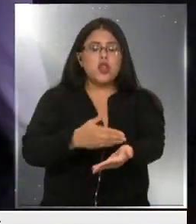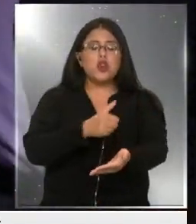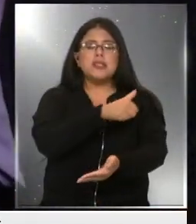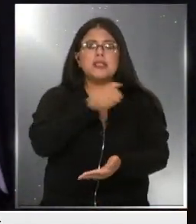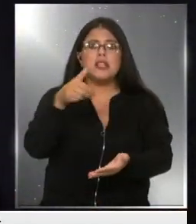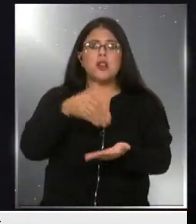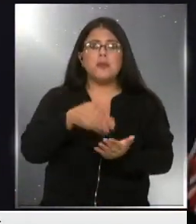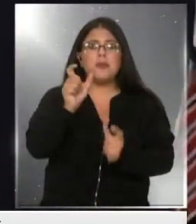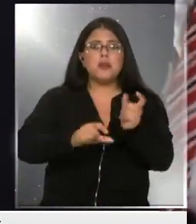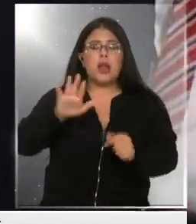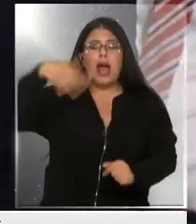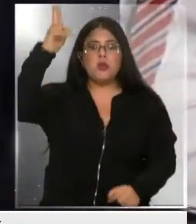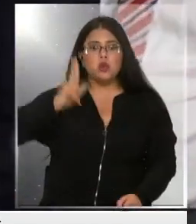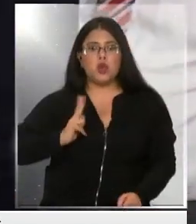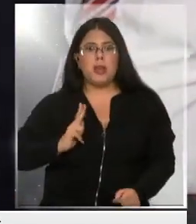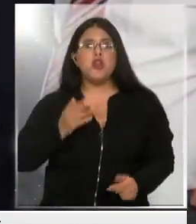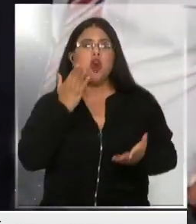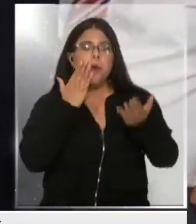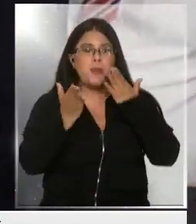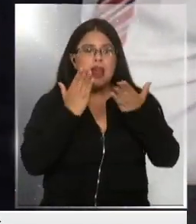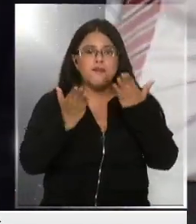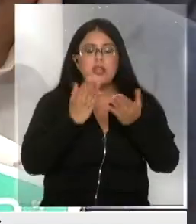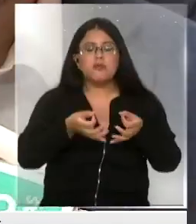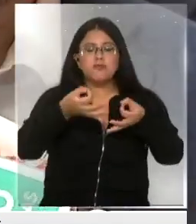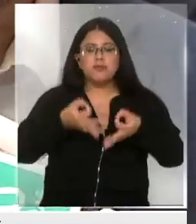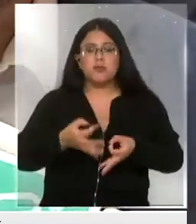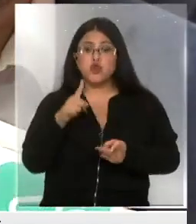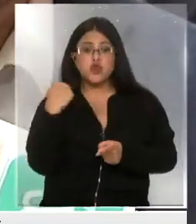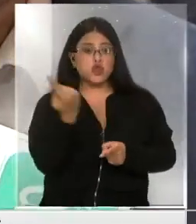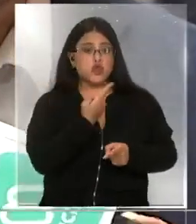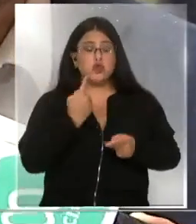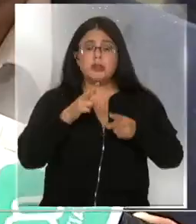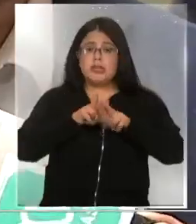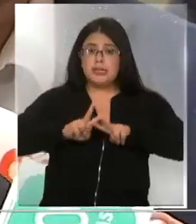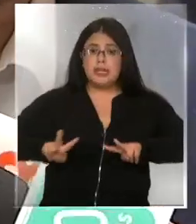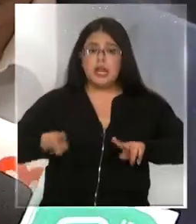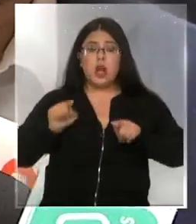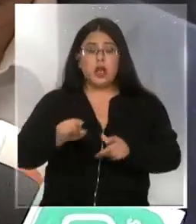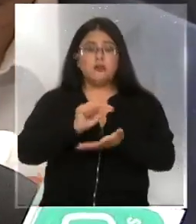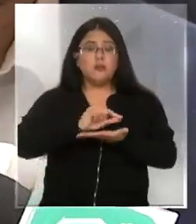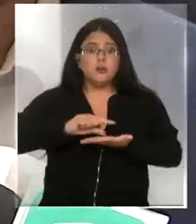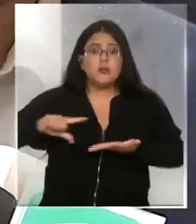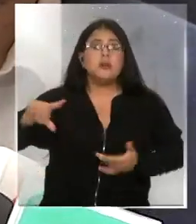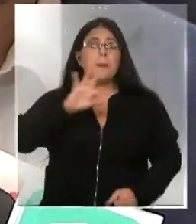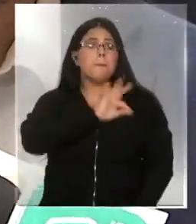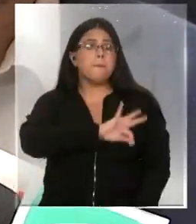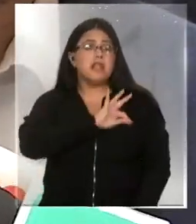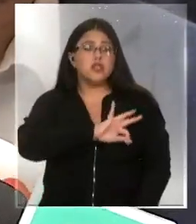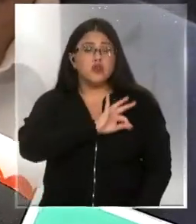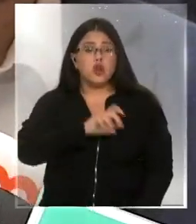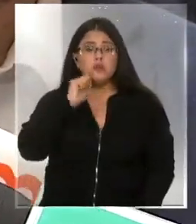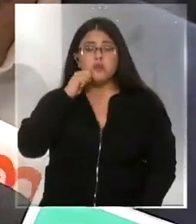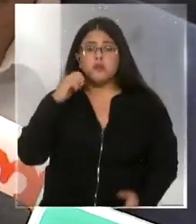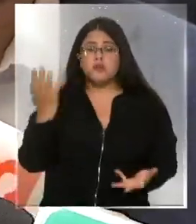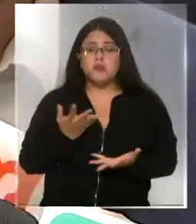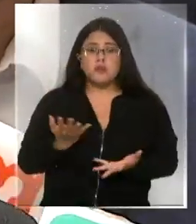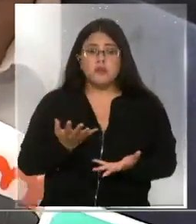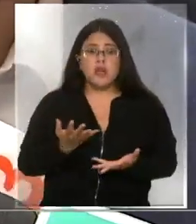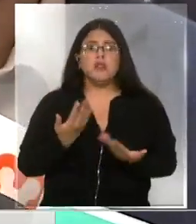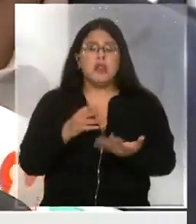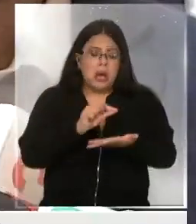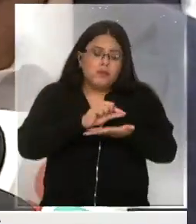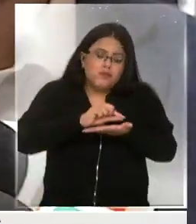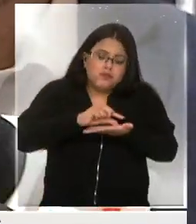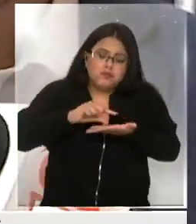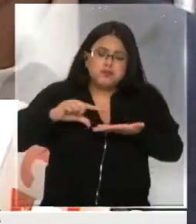1.600.000 los adultos mayores beneficiados. Quedamos tranquilos con que este aumento de las pensiones va a ser paulatino,